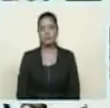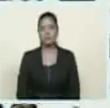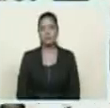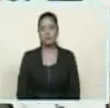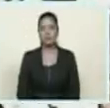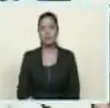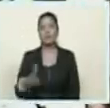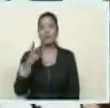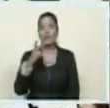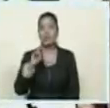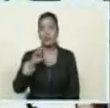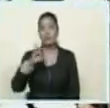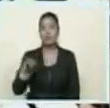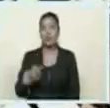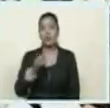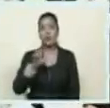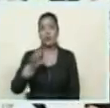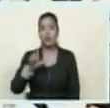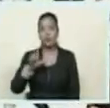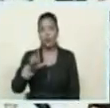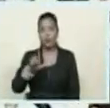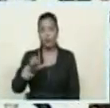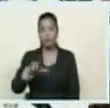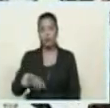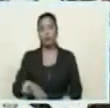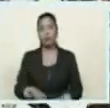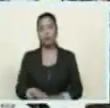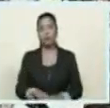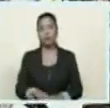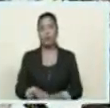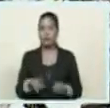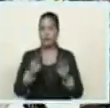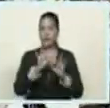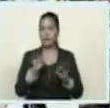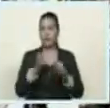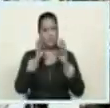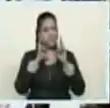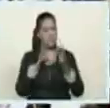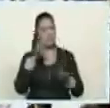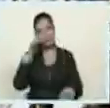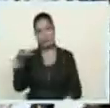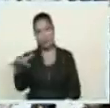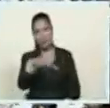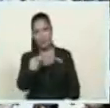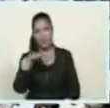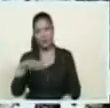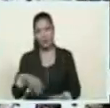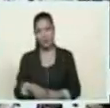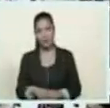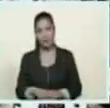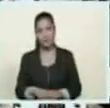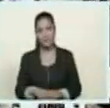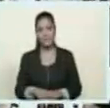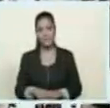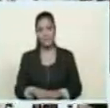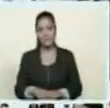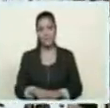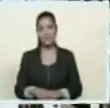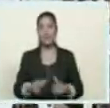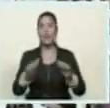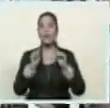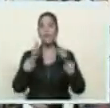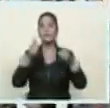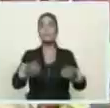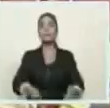y el 30 de julio con esa expresión maravillosa del pueblo el